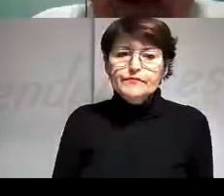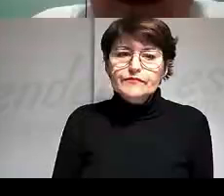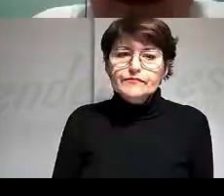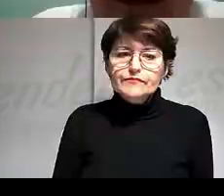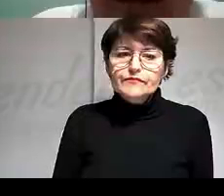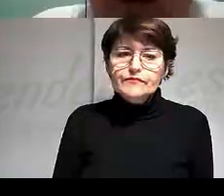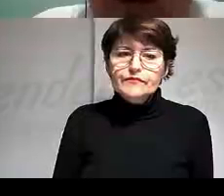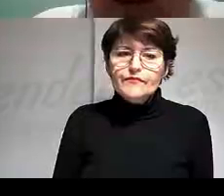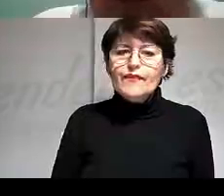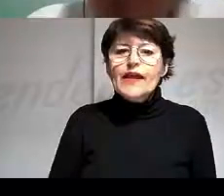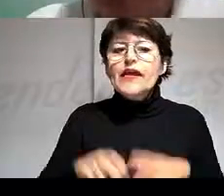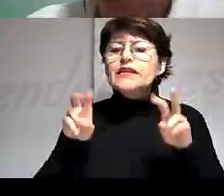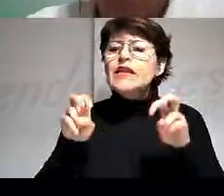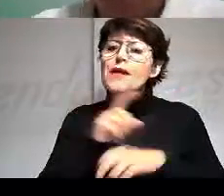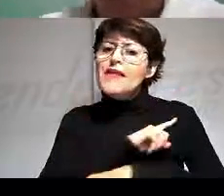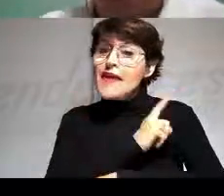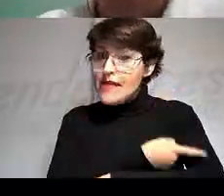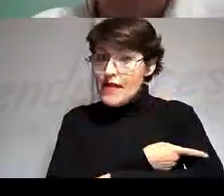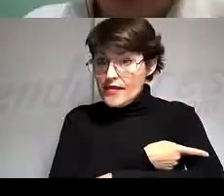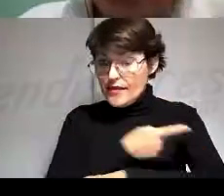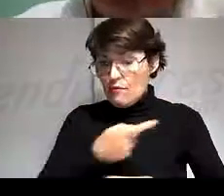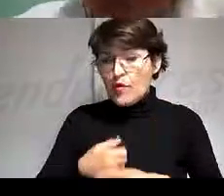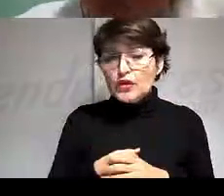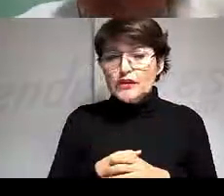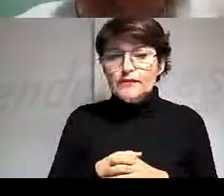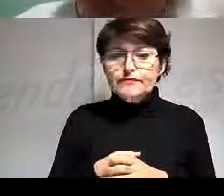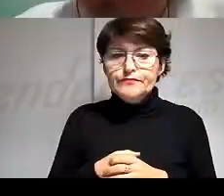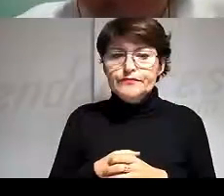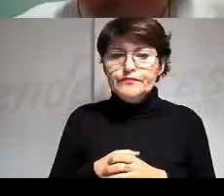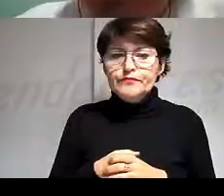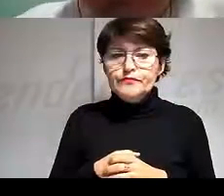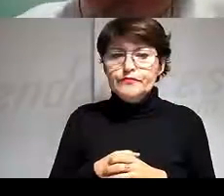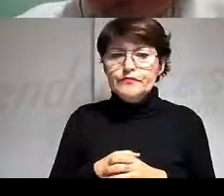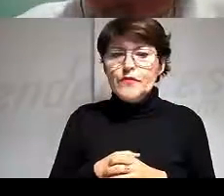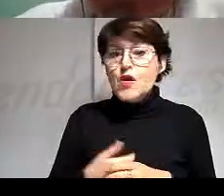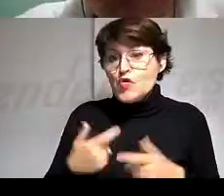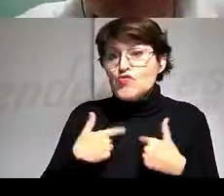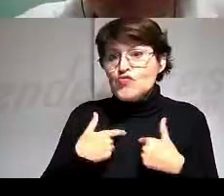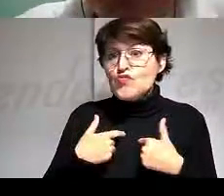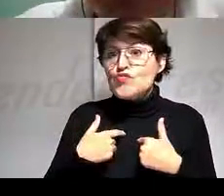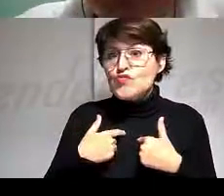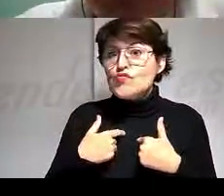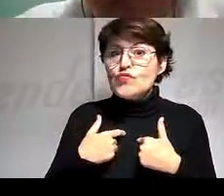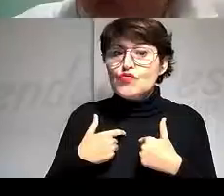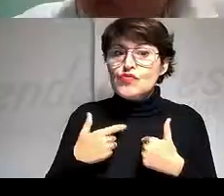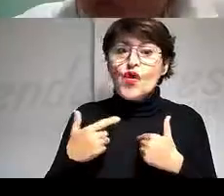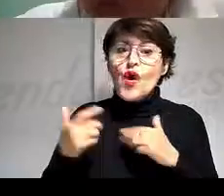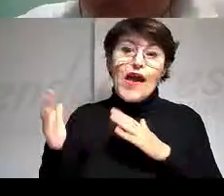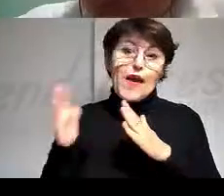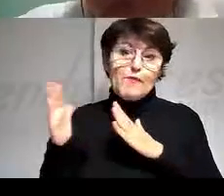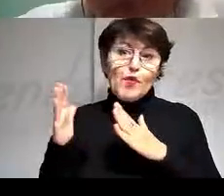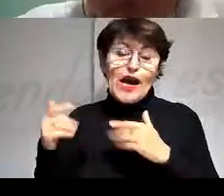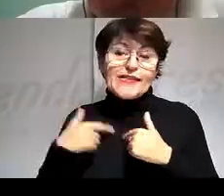Con respecto al ejercicio físico, bueno, pues yo evidentemente soy un ferviente defensor. Hay épocas de mi vida en que me ha costado más llevarlo